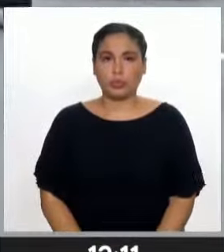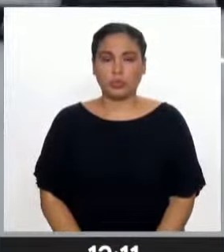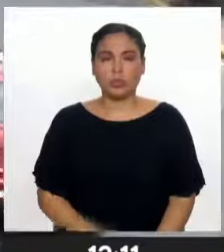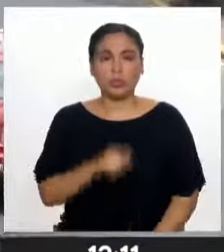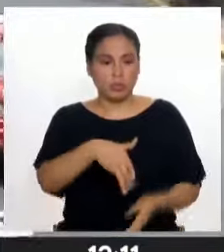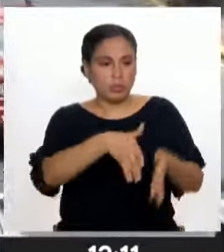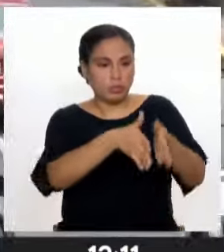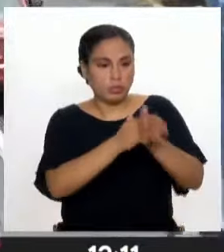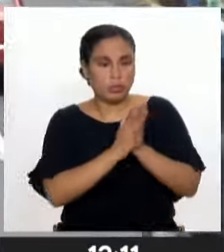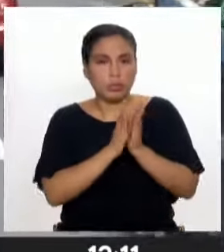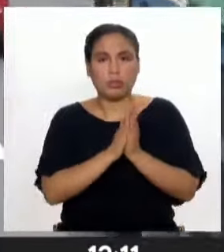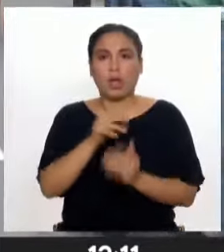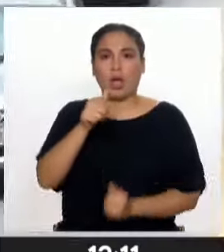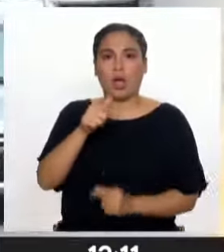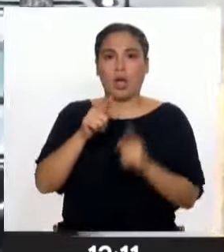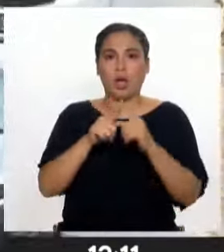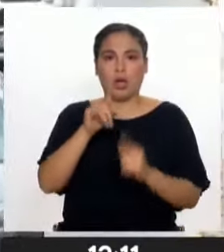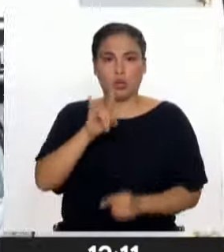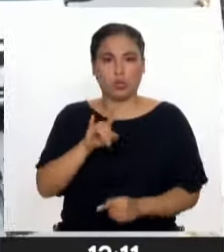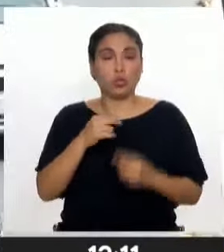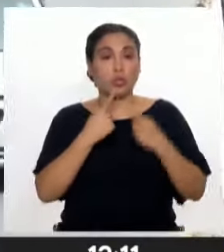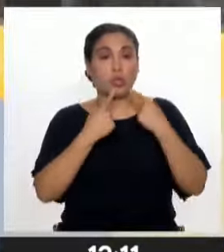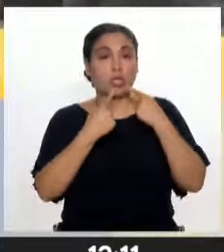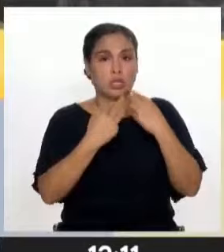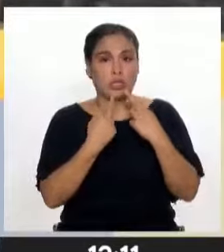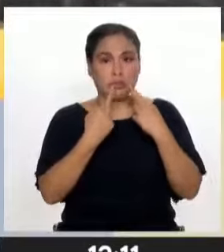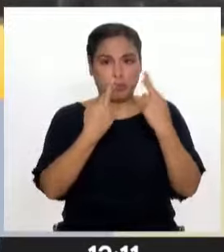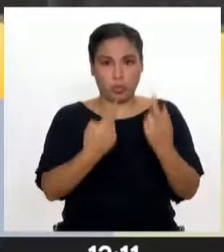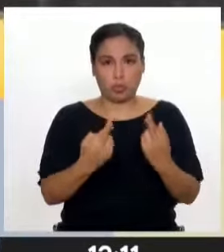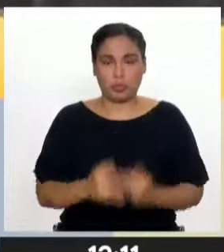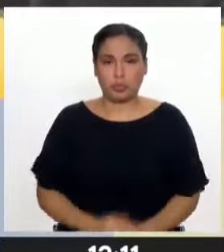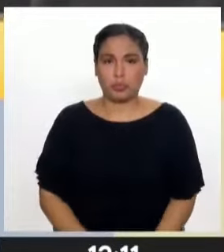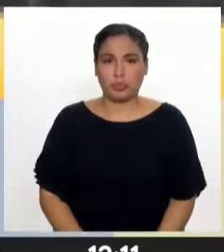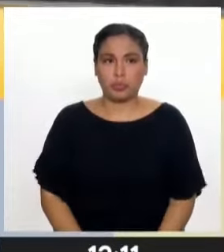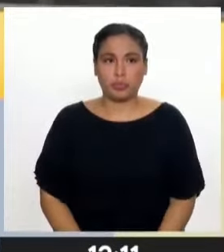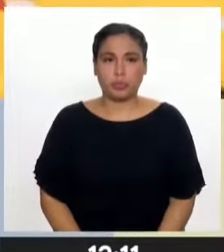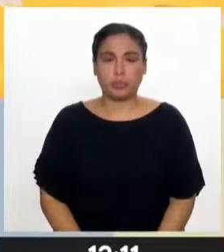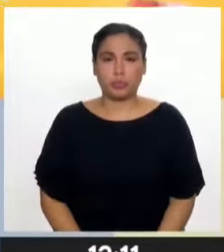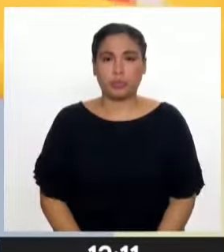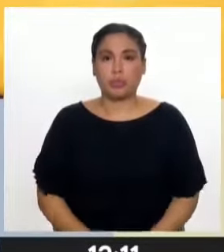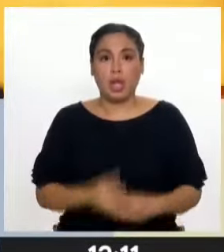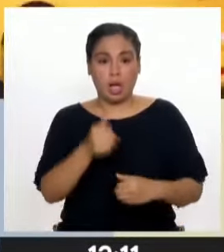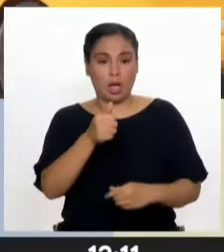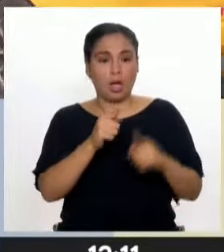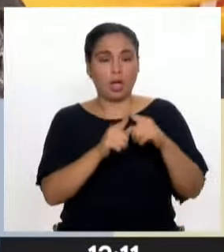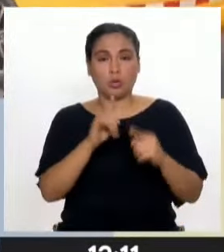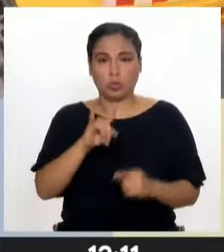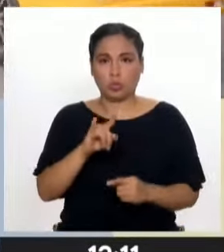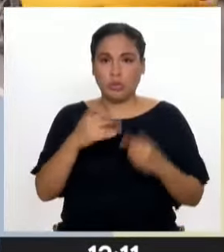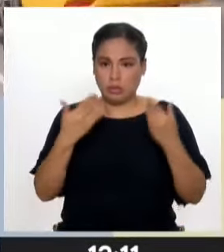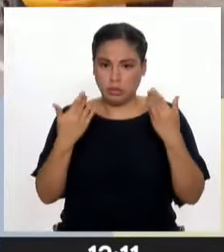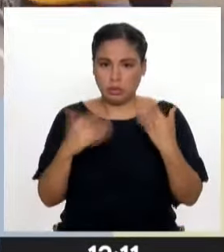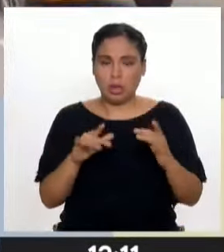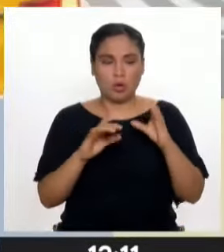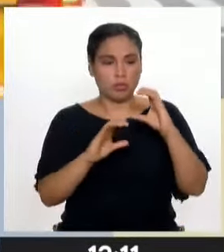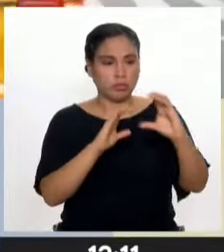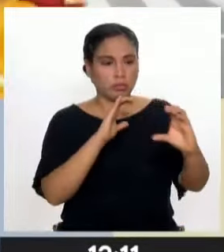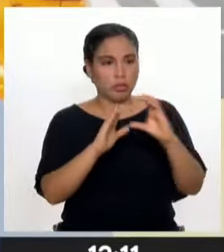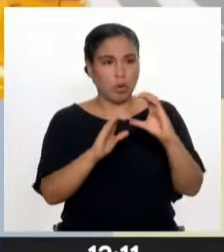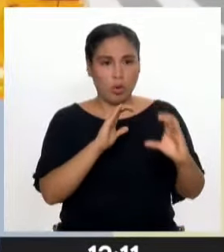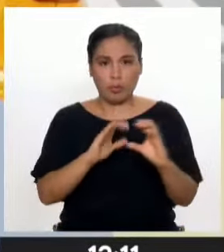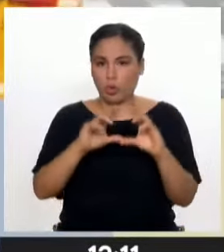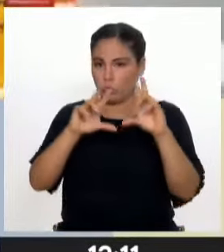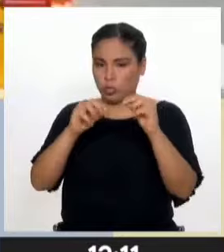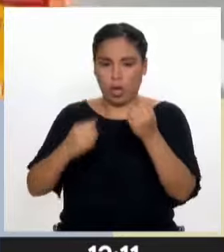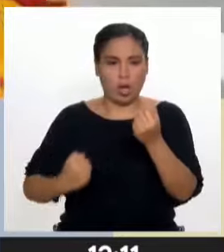Transporte Urbano de Lima y Callao respondió. Y la ATU ya se encuentra comunicando que no va a apoyar